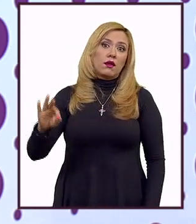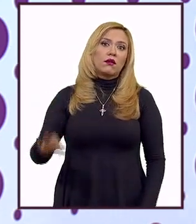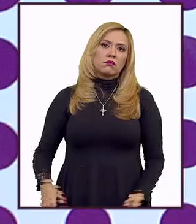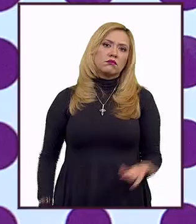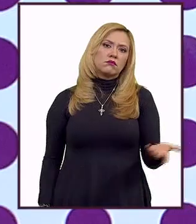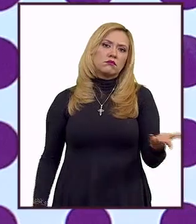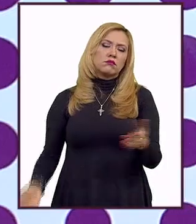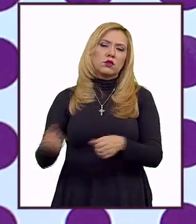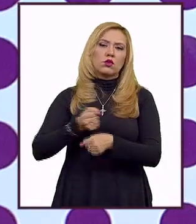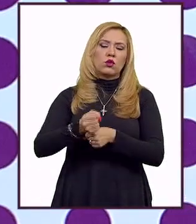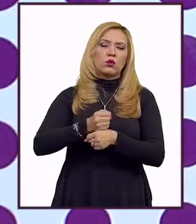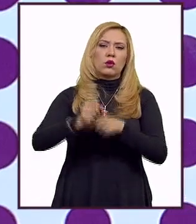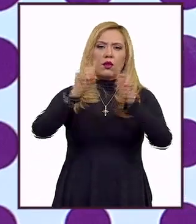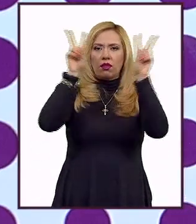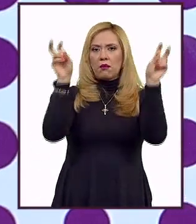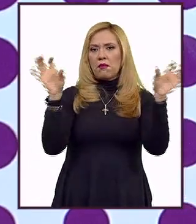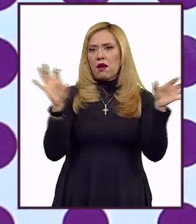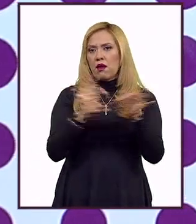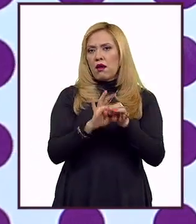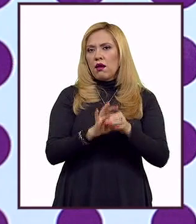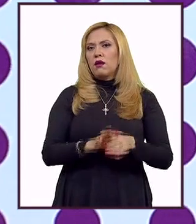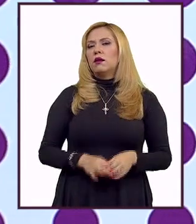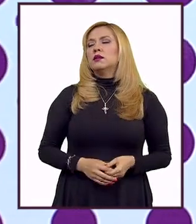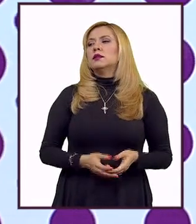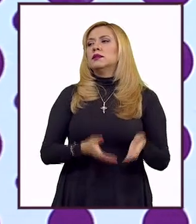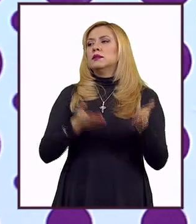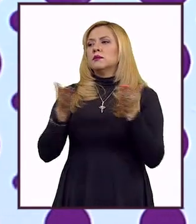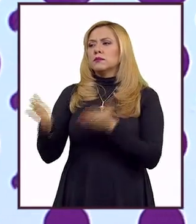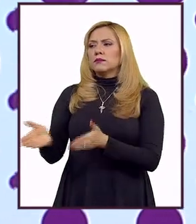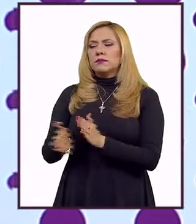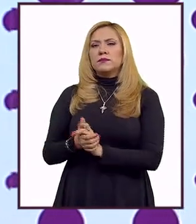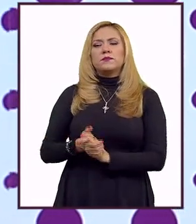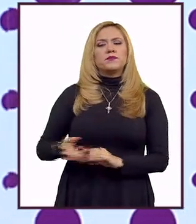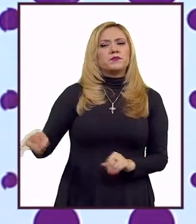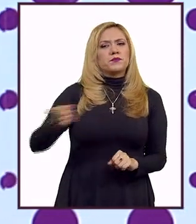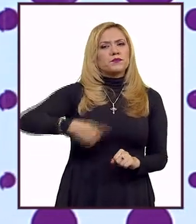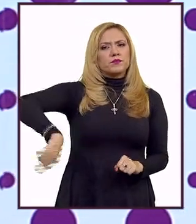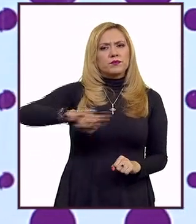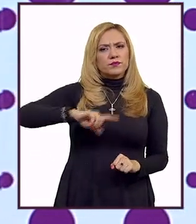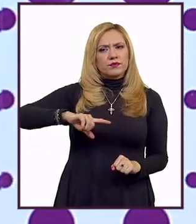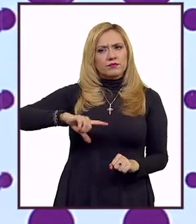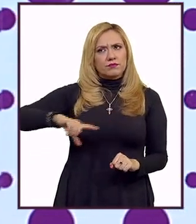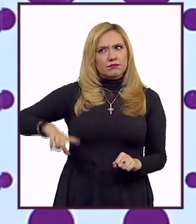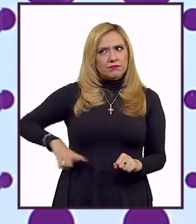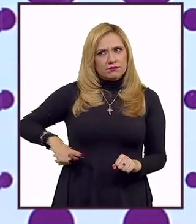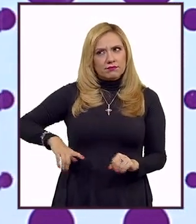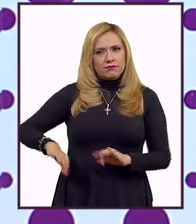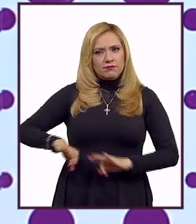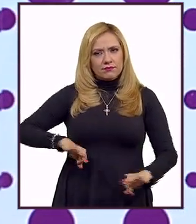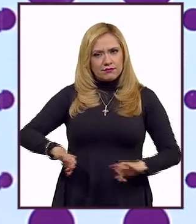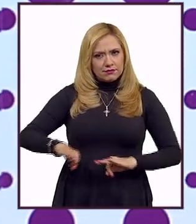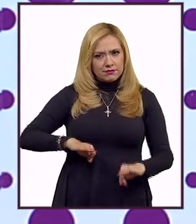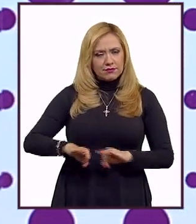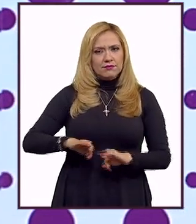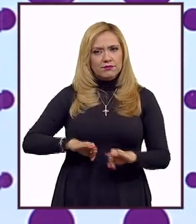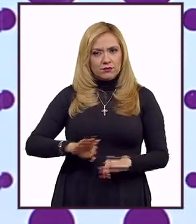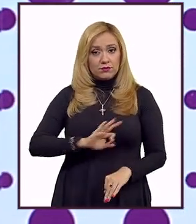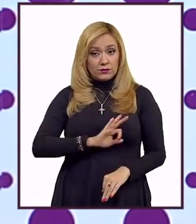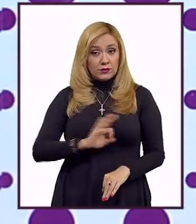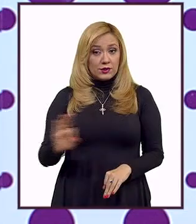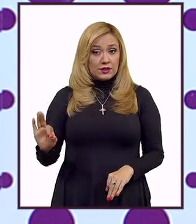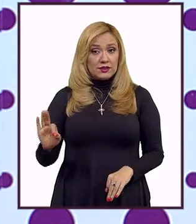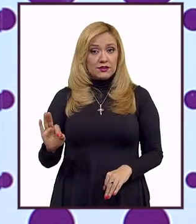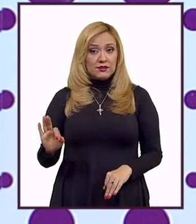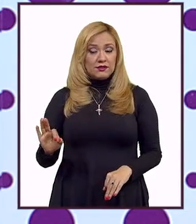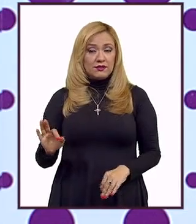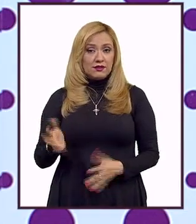tortura. Salvador, se mencionó que los funcionarios públicos los que trabajan para el Estado pueden